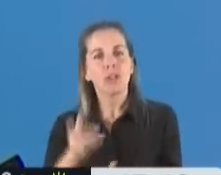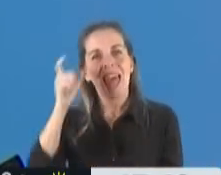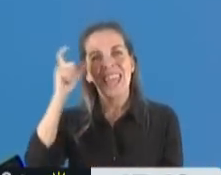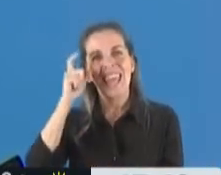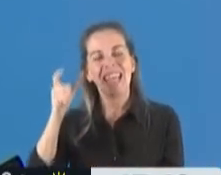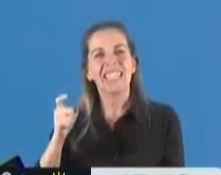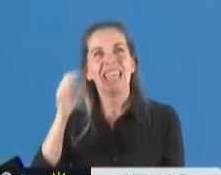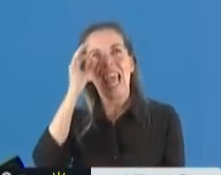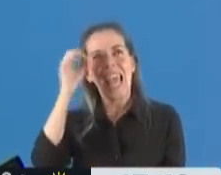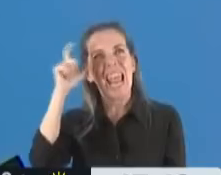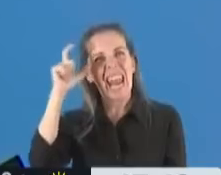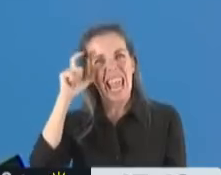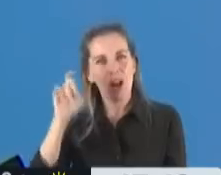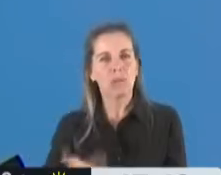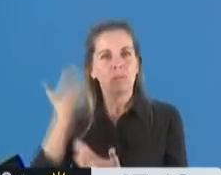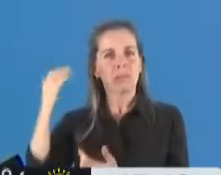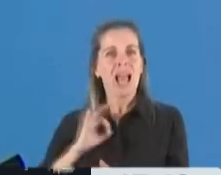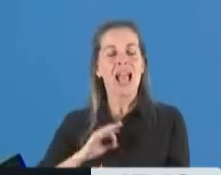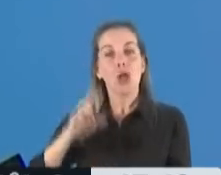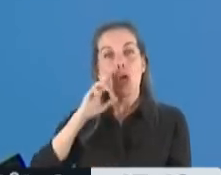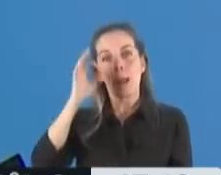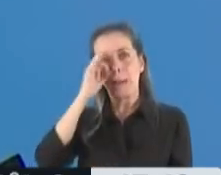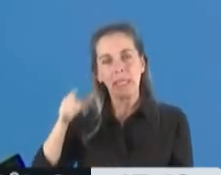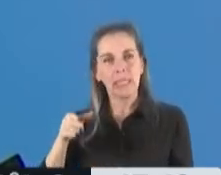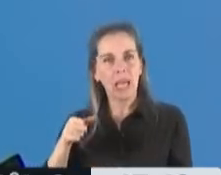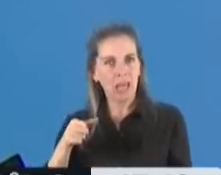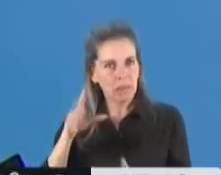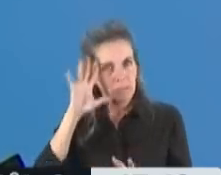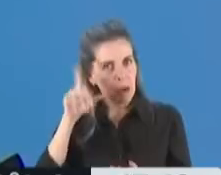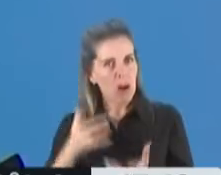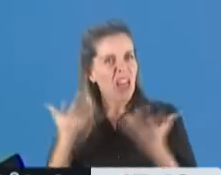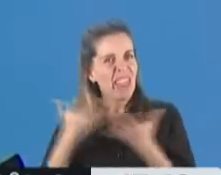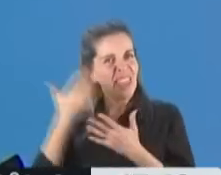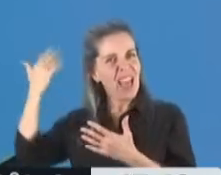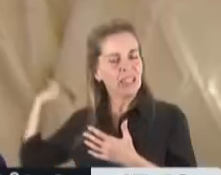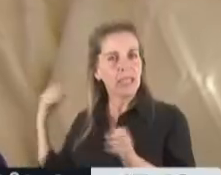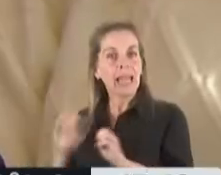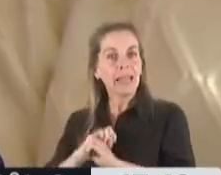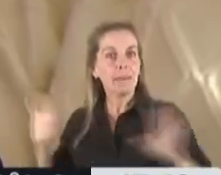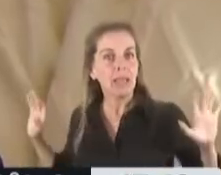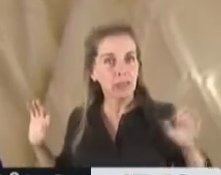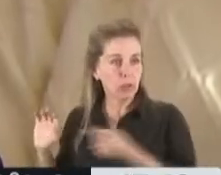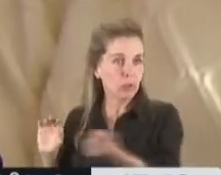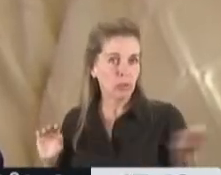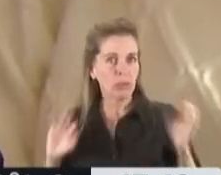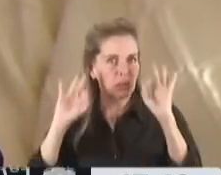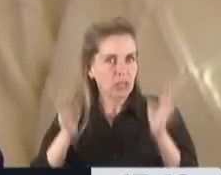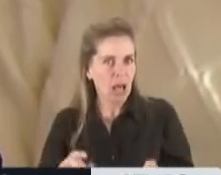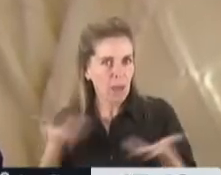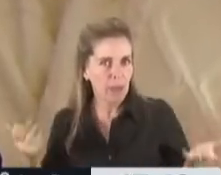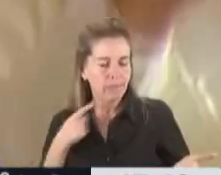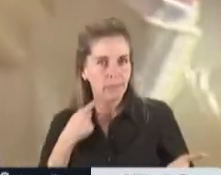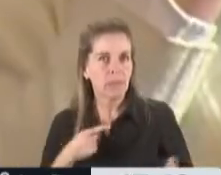aquellos días, eran tremendos, ¿eh? Bueno, ustedes también gobernaban conmigo en esa época y saben lo que fue vivir